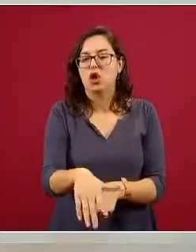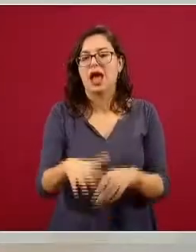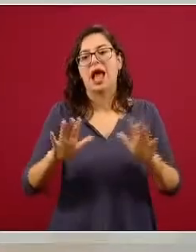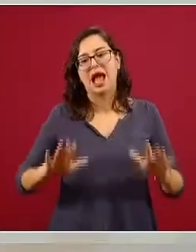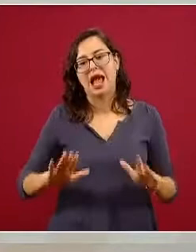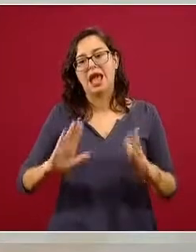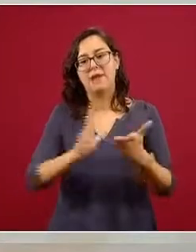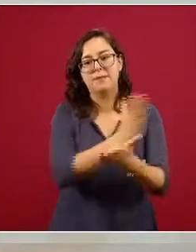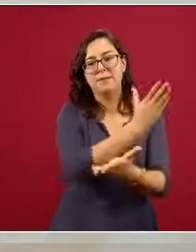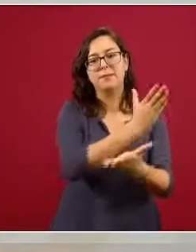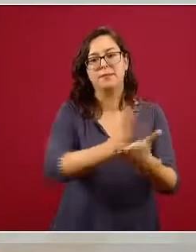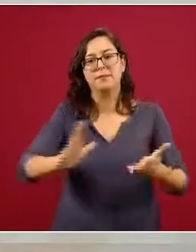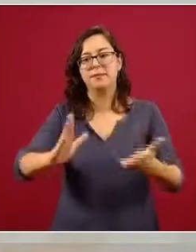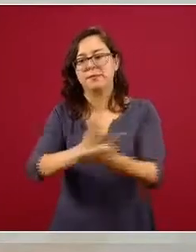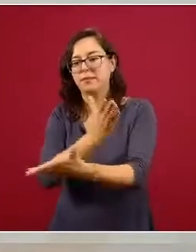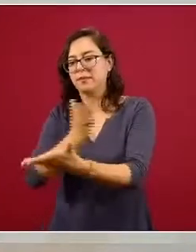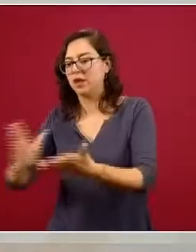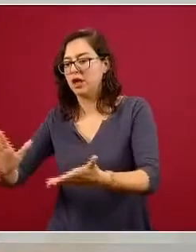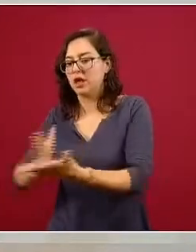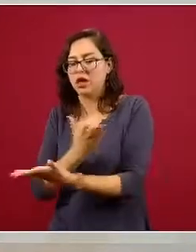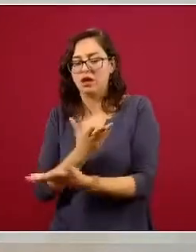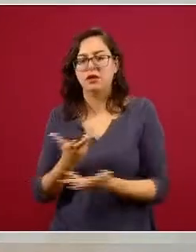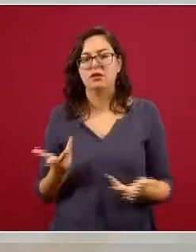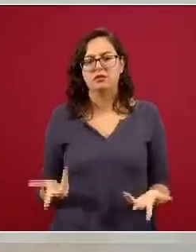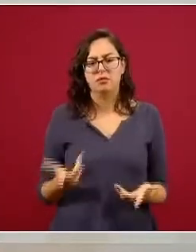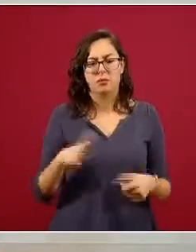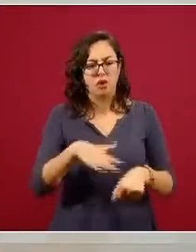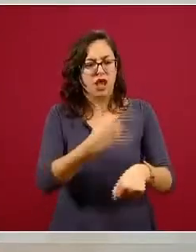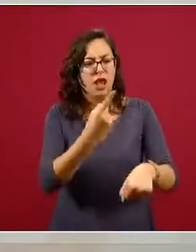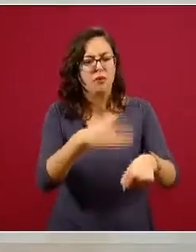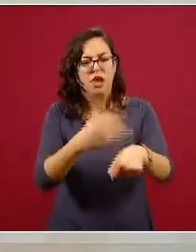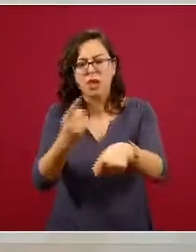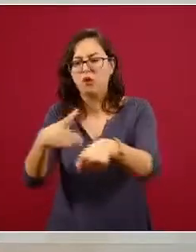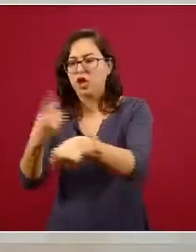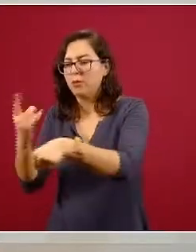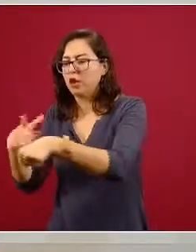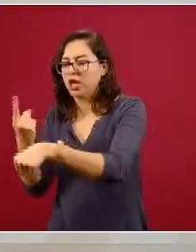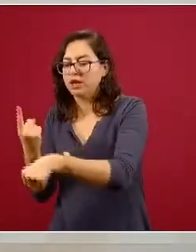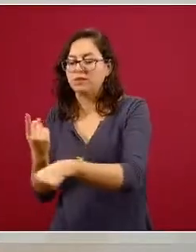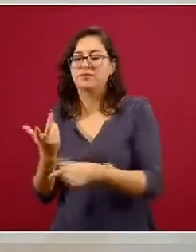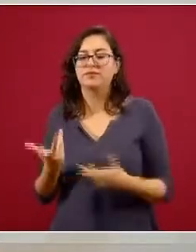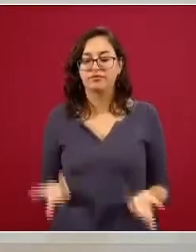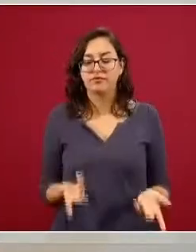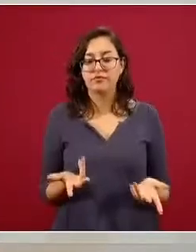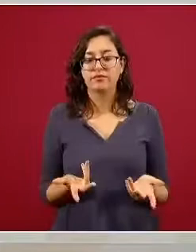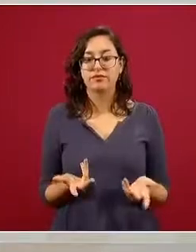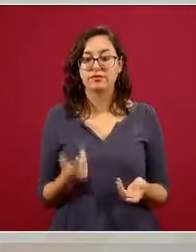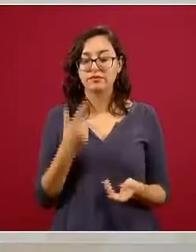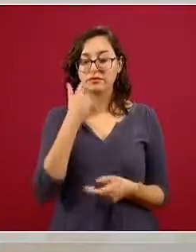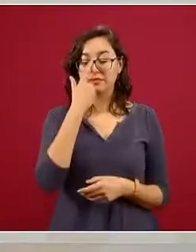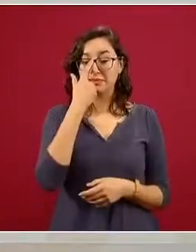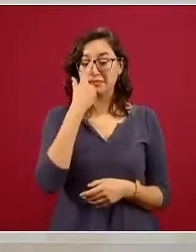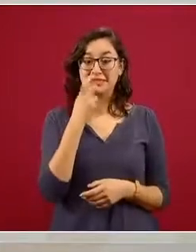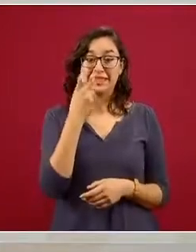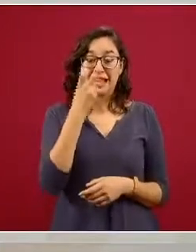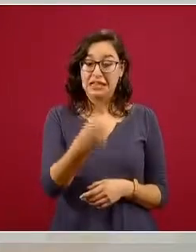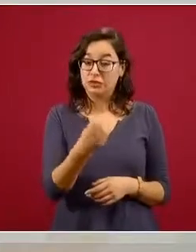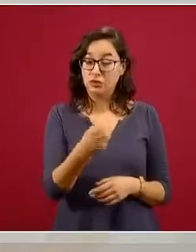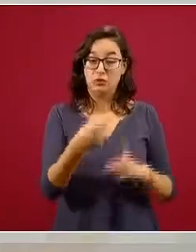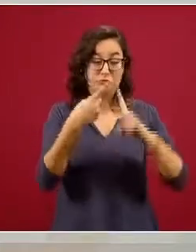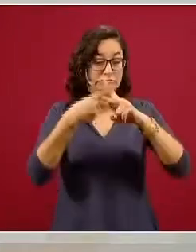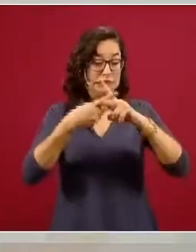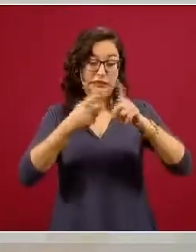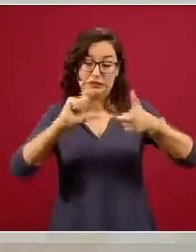de la defunción o de todo este número de excesos de muerte. La clasificación de la causa básica, hay una serie de